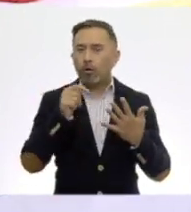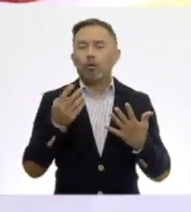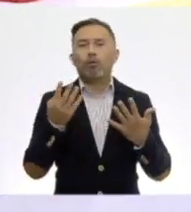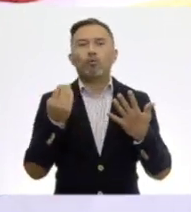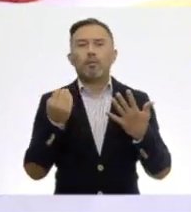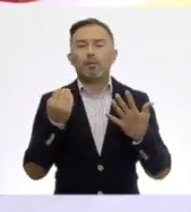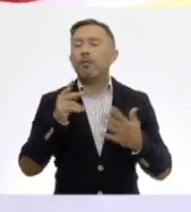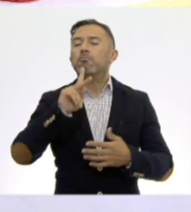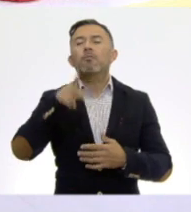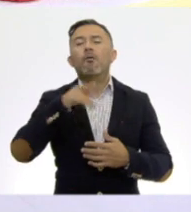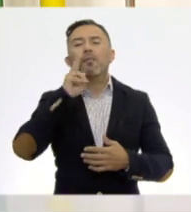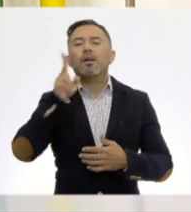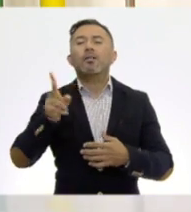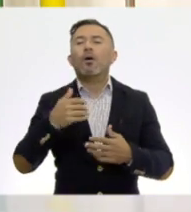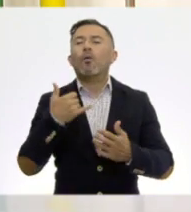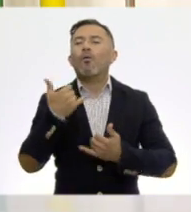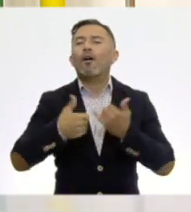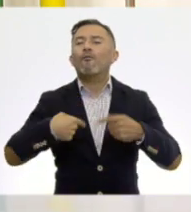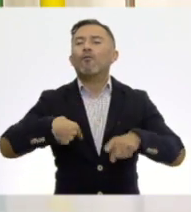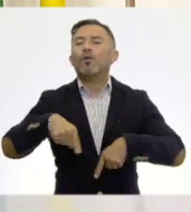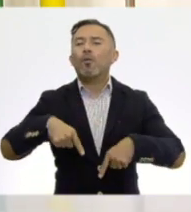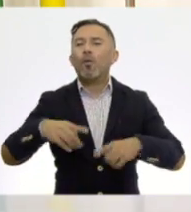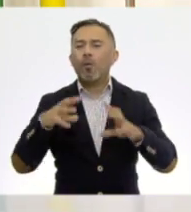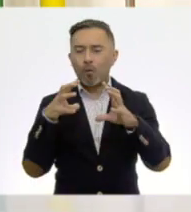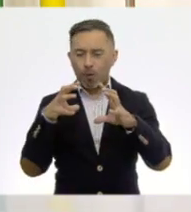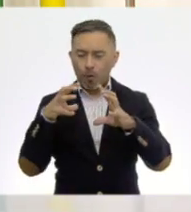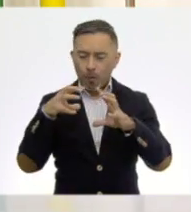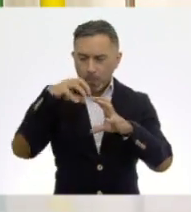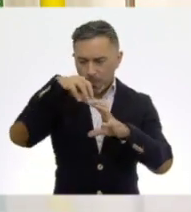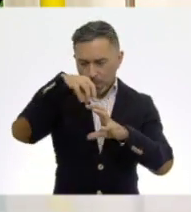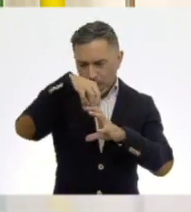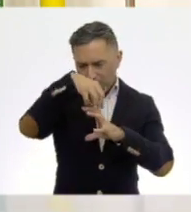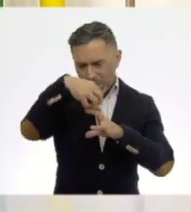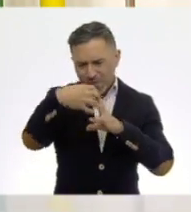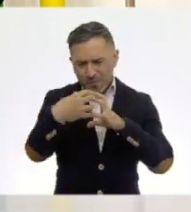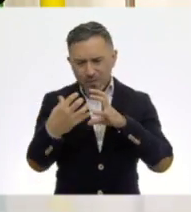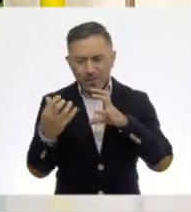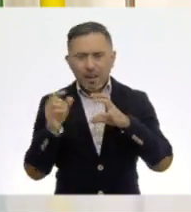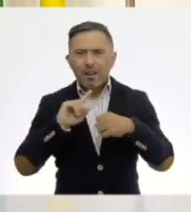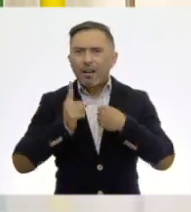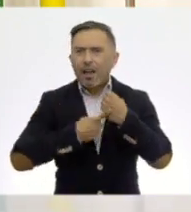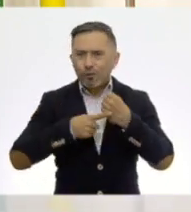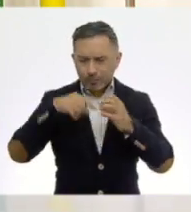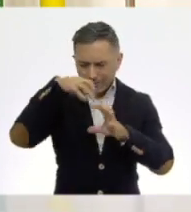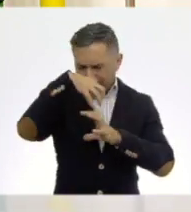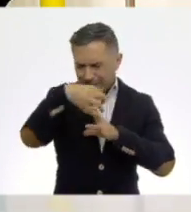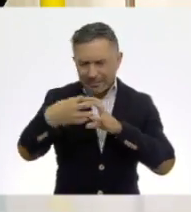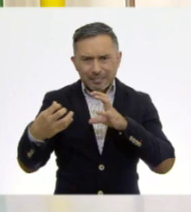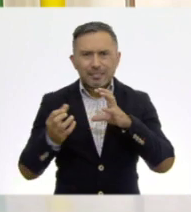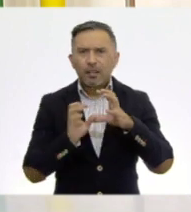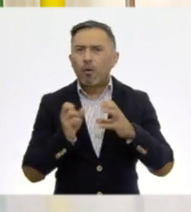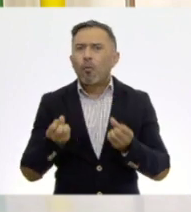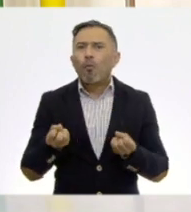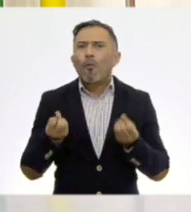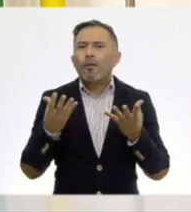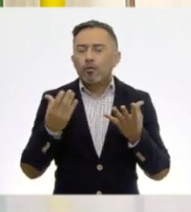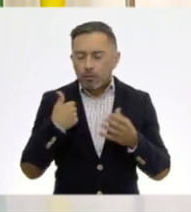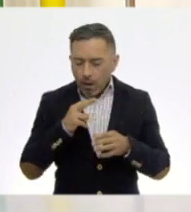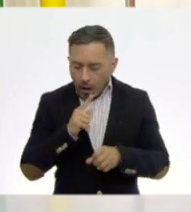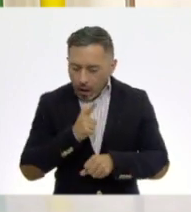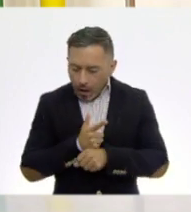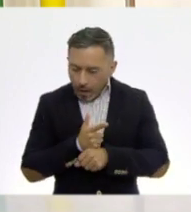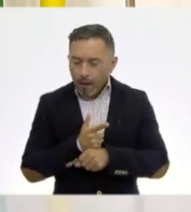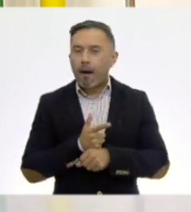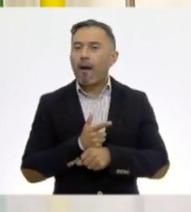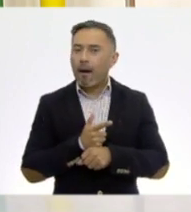balón de fútbol? Bueno, sí. Vean cuántas caras tiene, cuántos lados tiene. Y entonces, podrán identificar que todas las